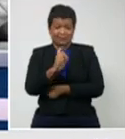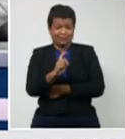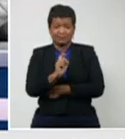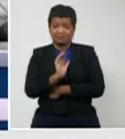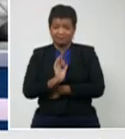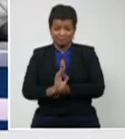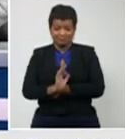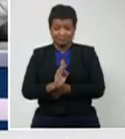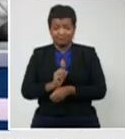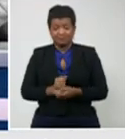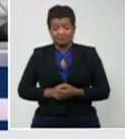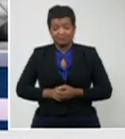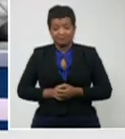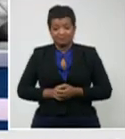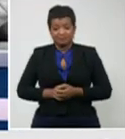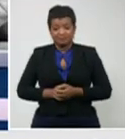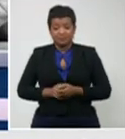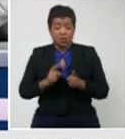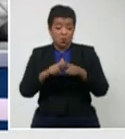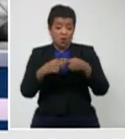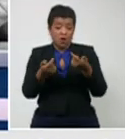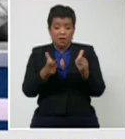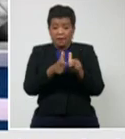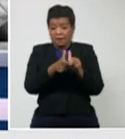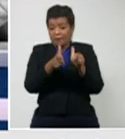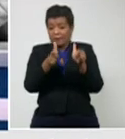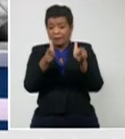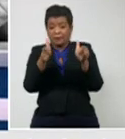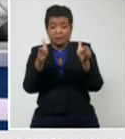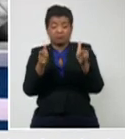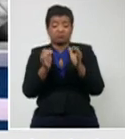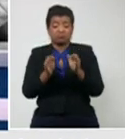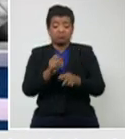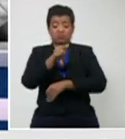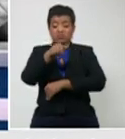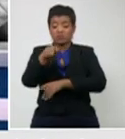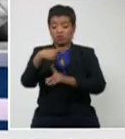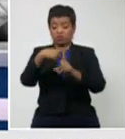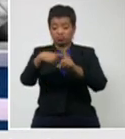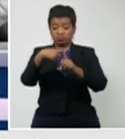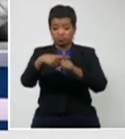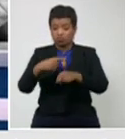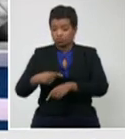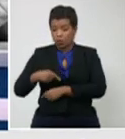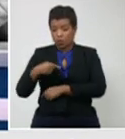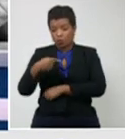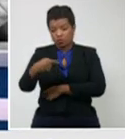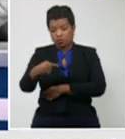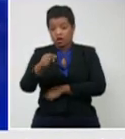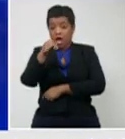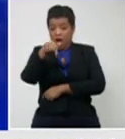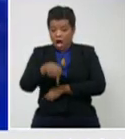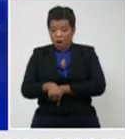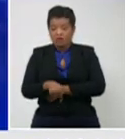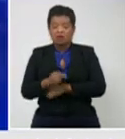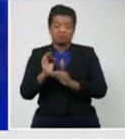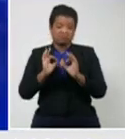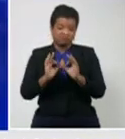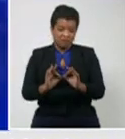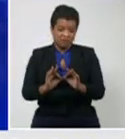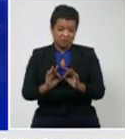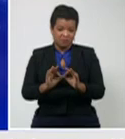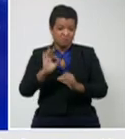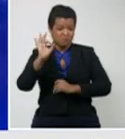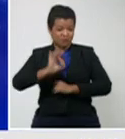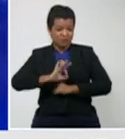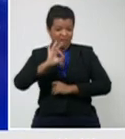a partir del incremento desmedido de nuevos casos en cada jornada. Y ahora sí, doctor, la estadística que siempre nos llega